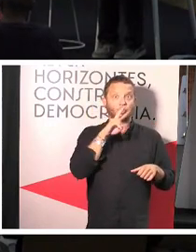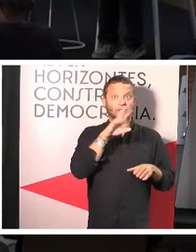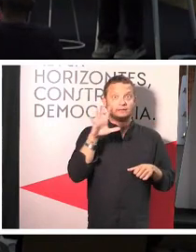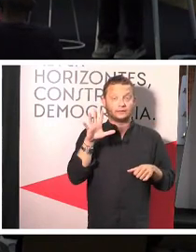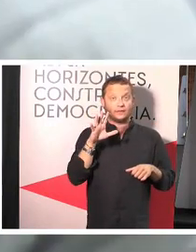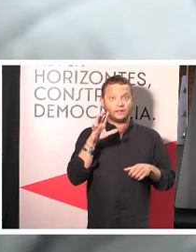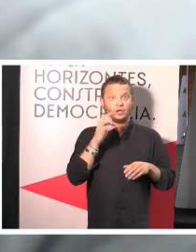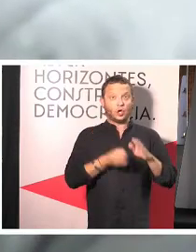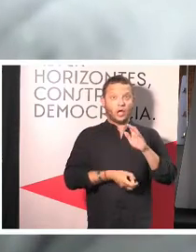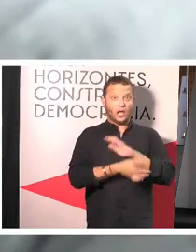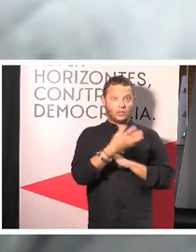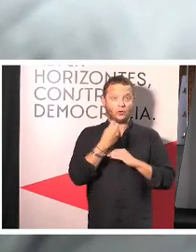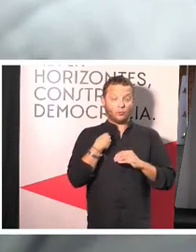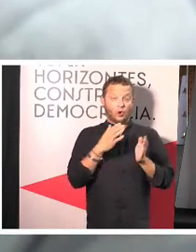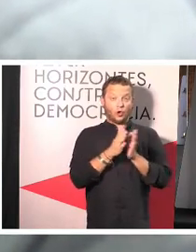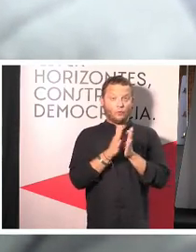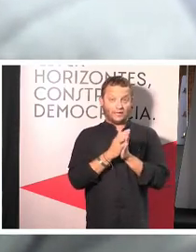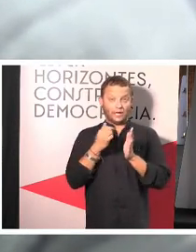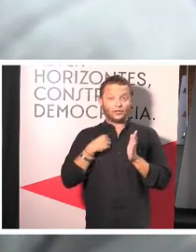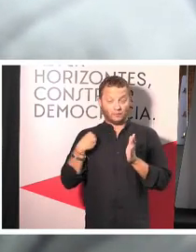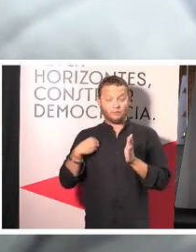qué buena cosecha ese año, compañera.